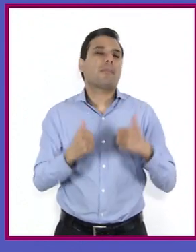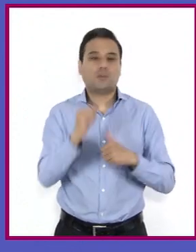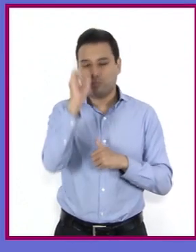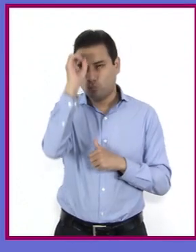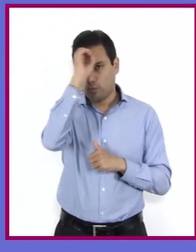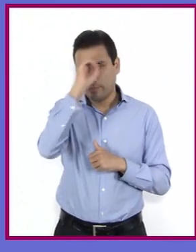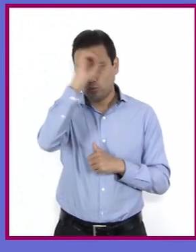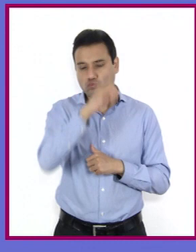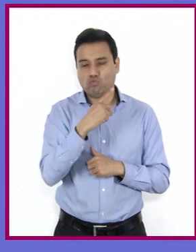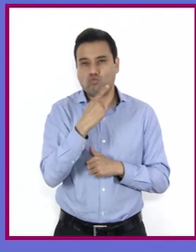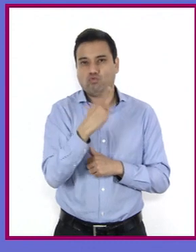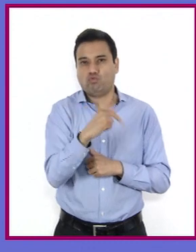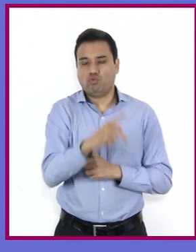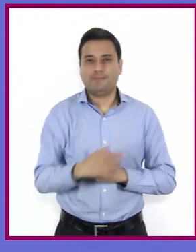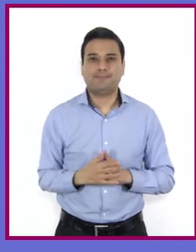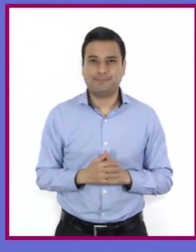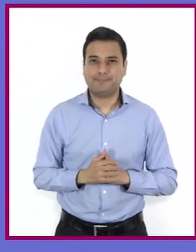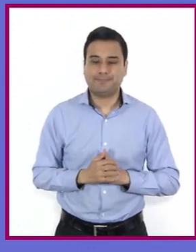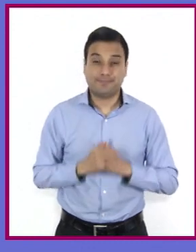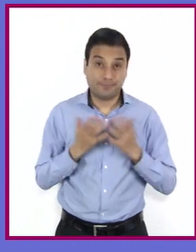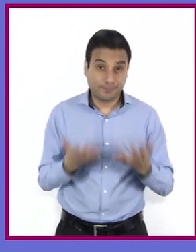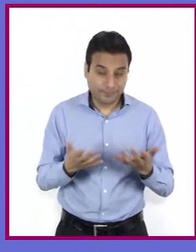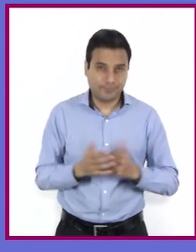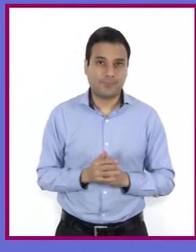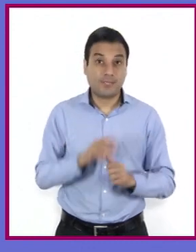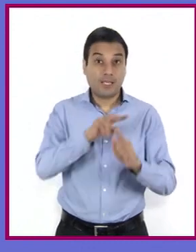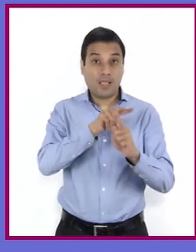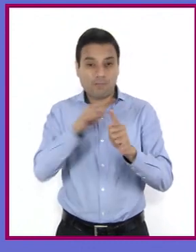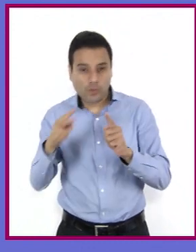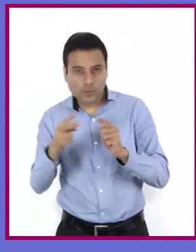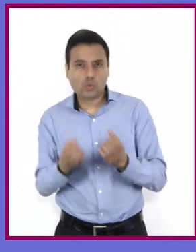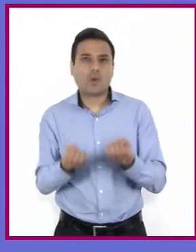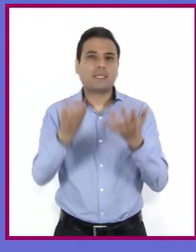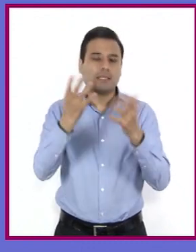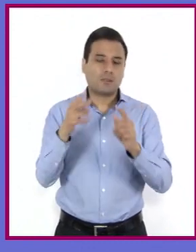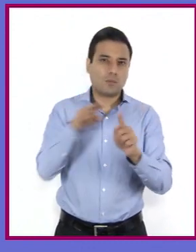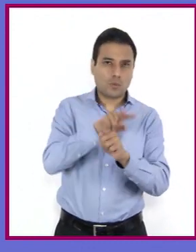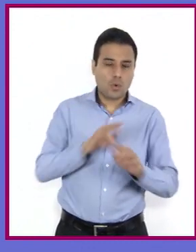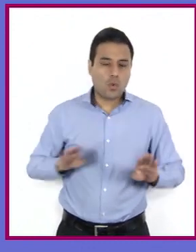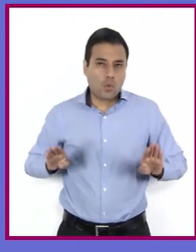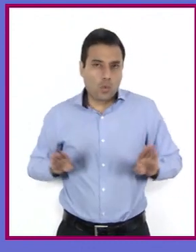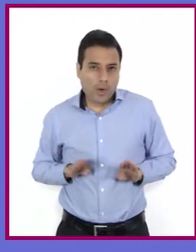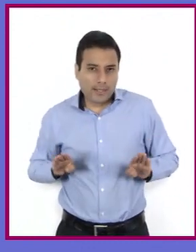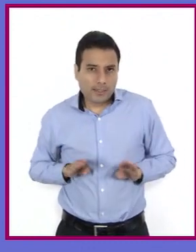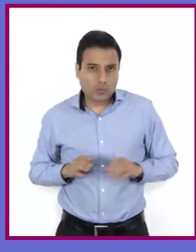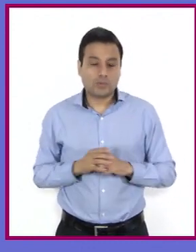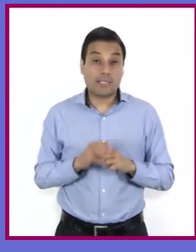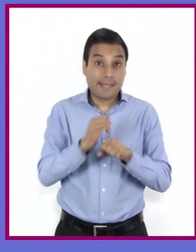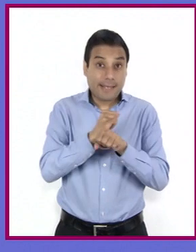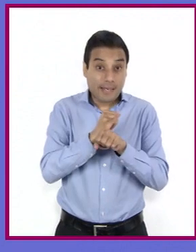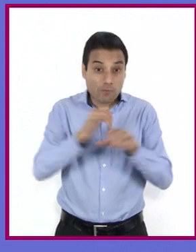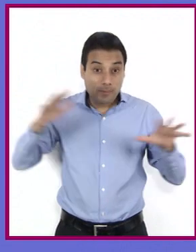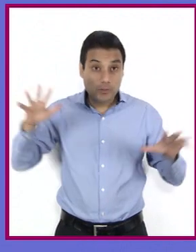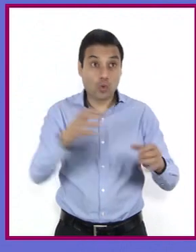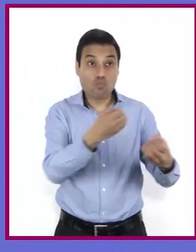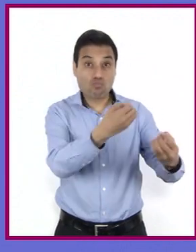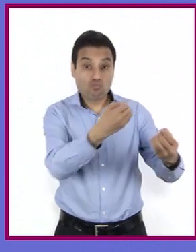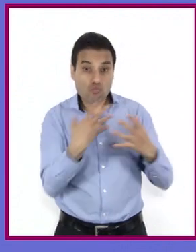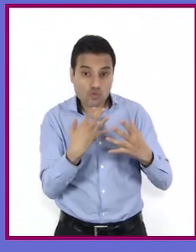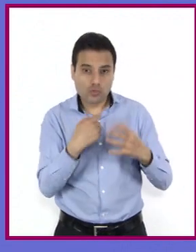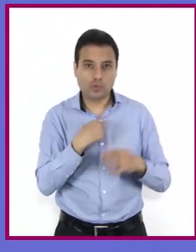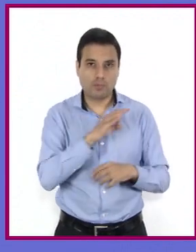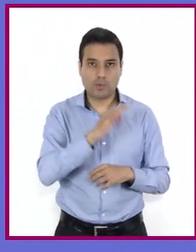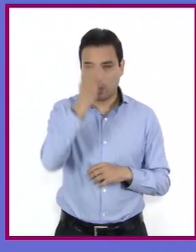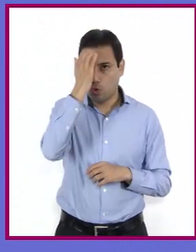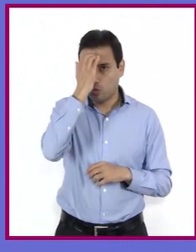vista. Los enfoques cuantitativos y cualitativos nos darán resultados que ayudarán a saber: 1.